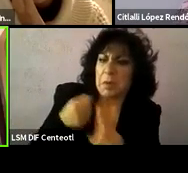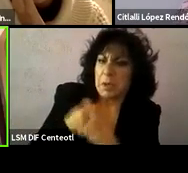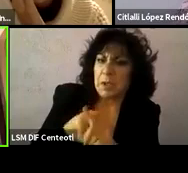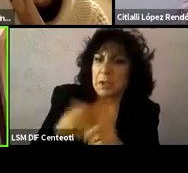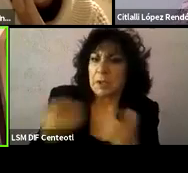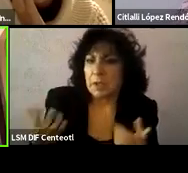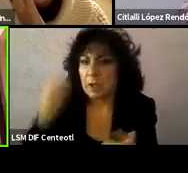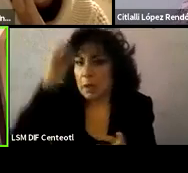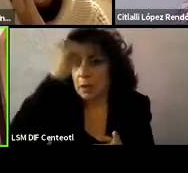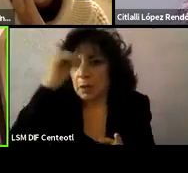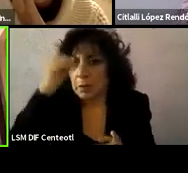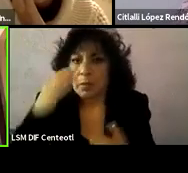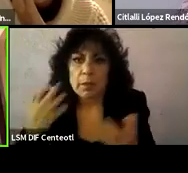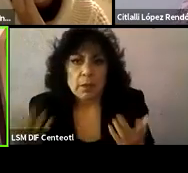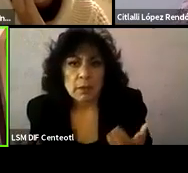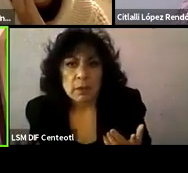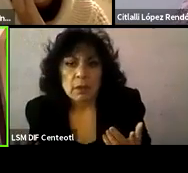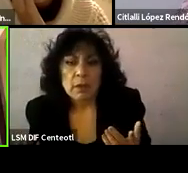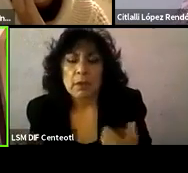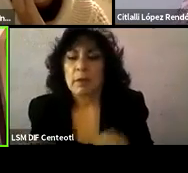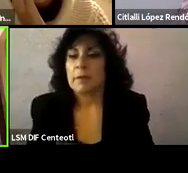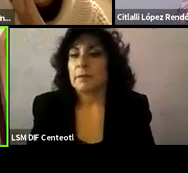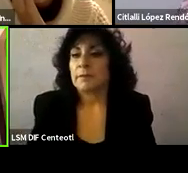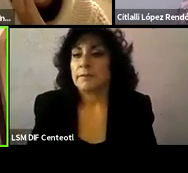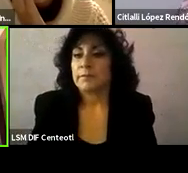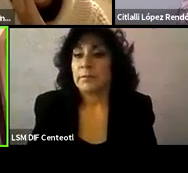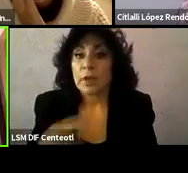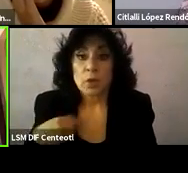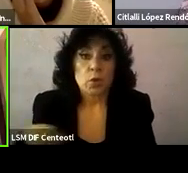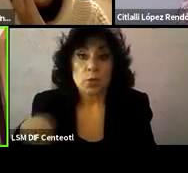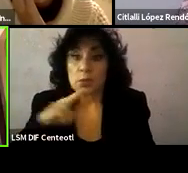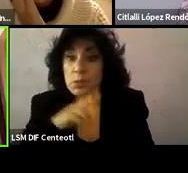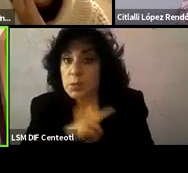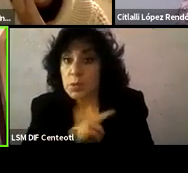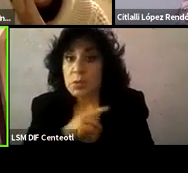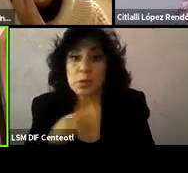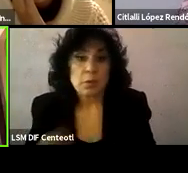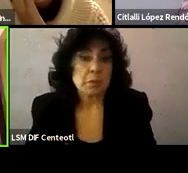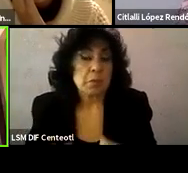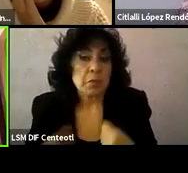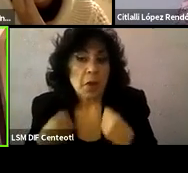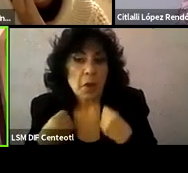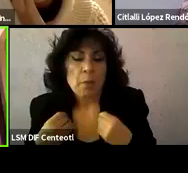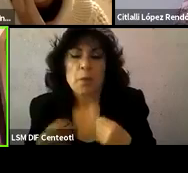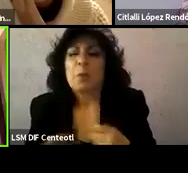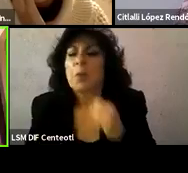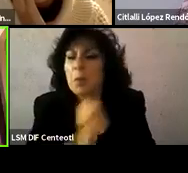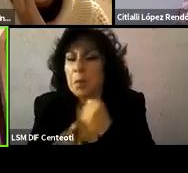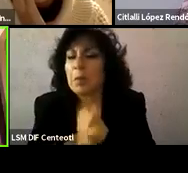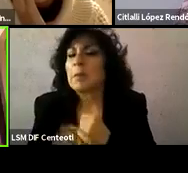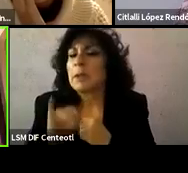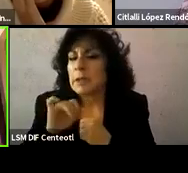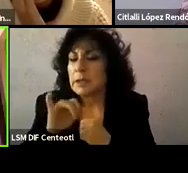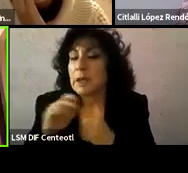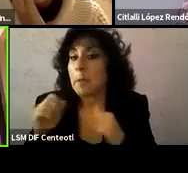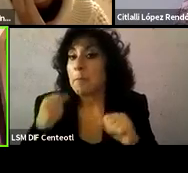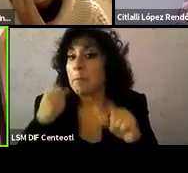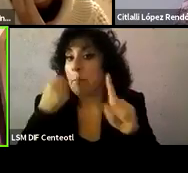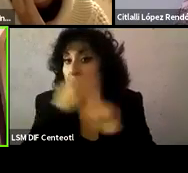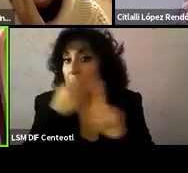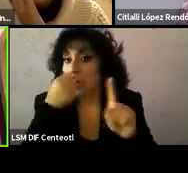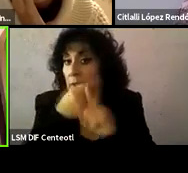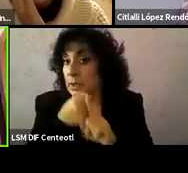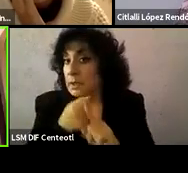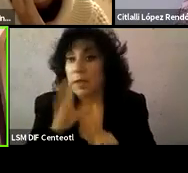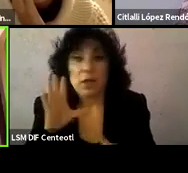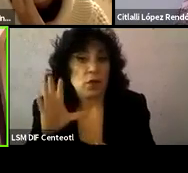no vivimos en mi casa, vivimos conflictos, pero violencia no. O sea, que es muy diferente y creo que en